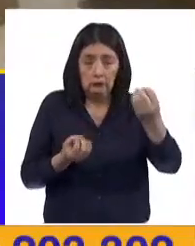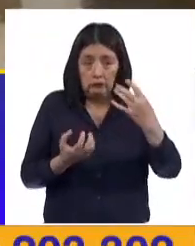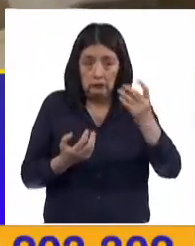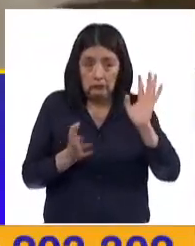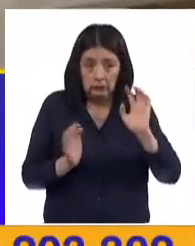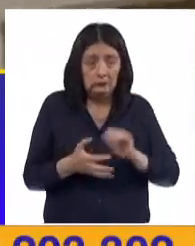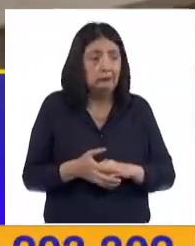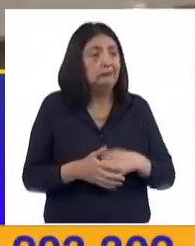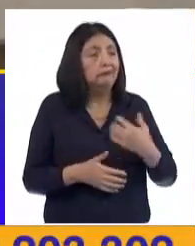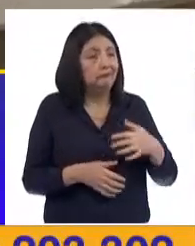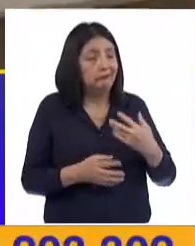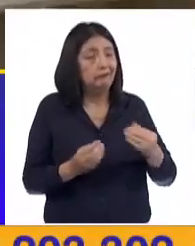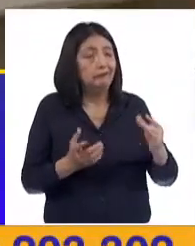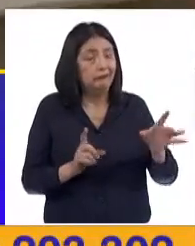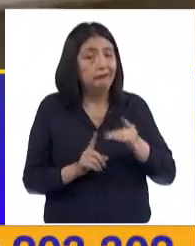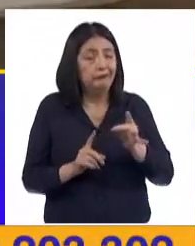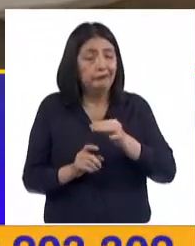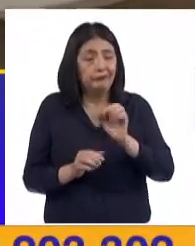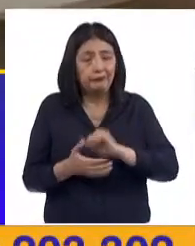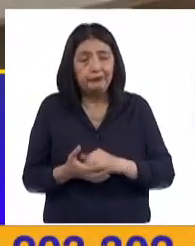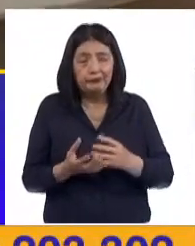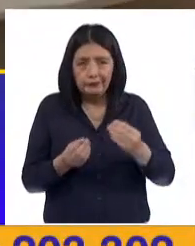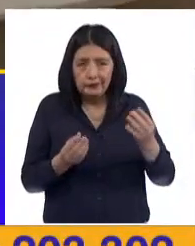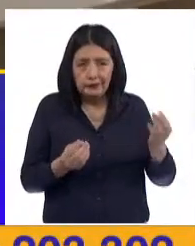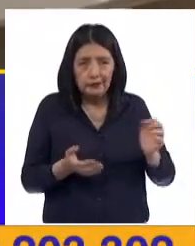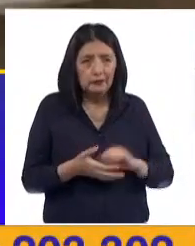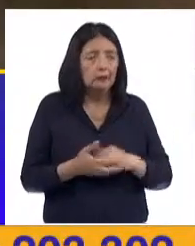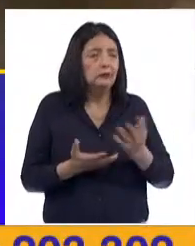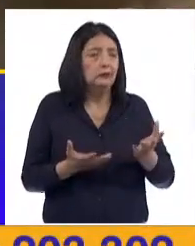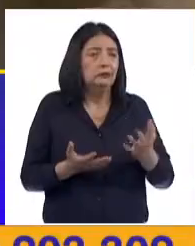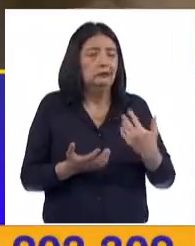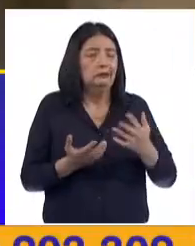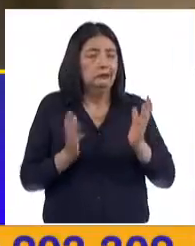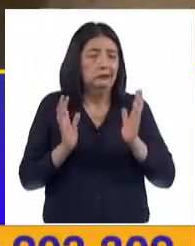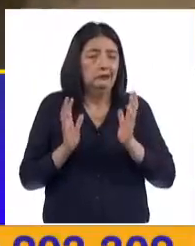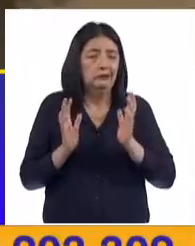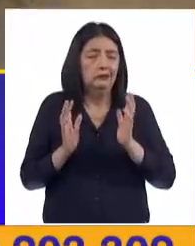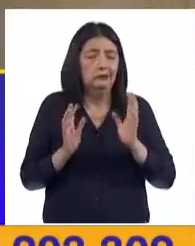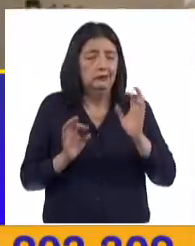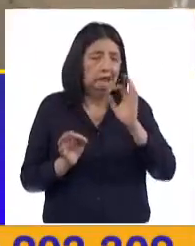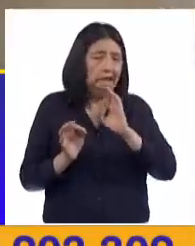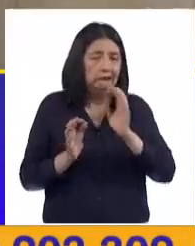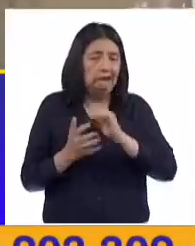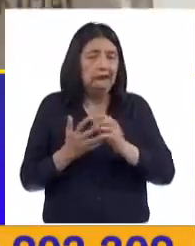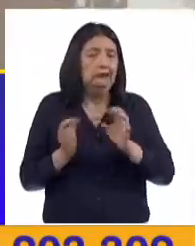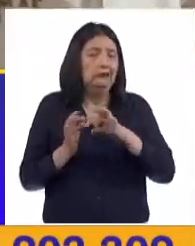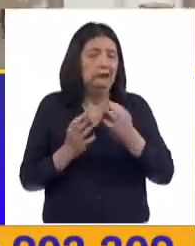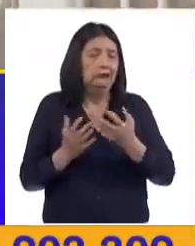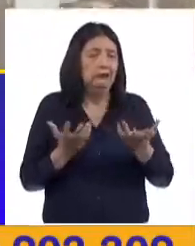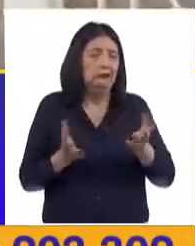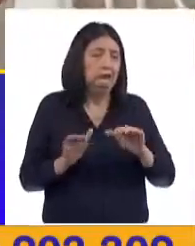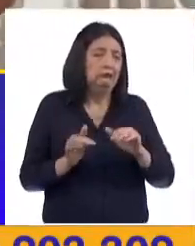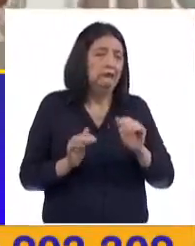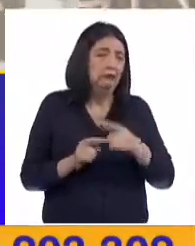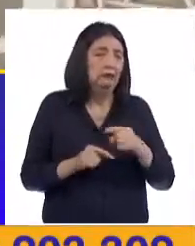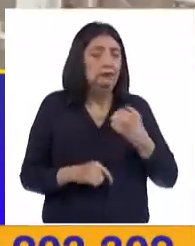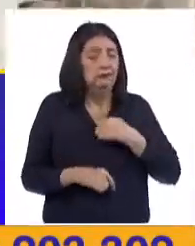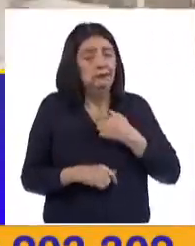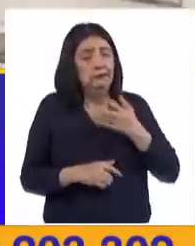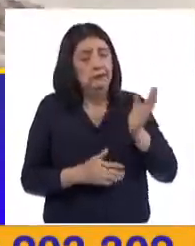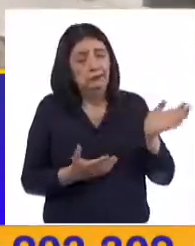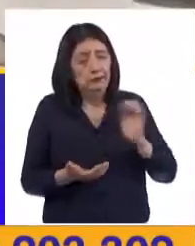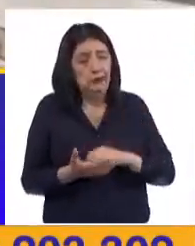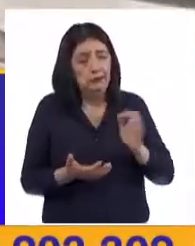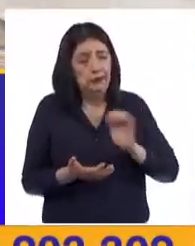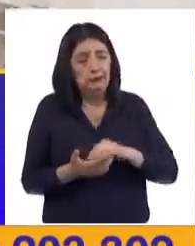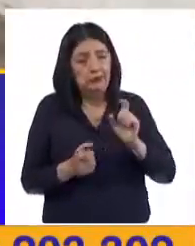informaciones que tenemos, hay mucho contagio, mucho descuido de la familia, ¿ya? Y entonces, eso nos está llevando lamentablemente a